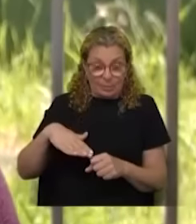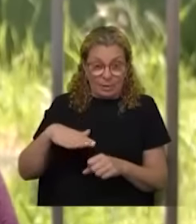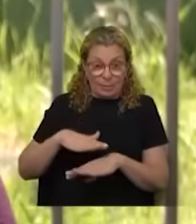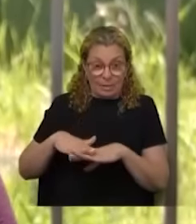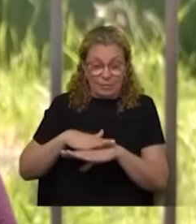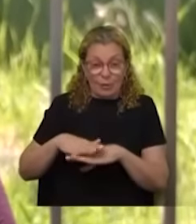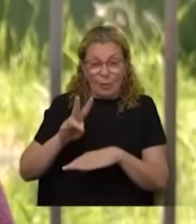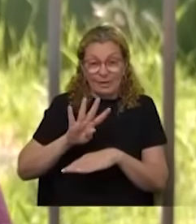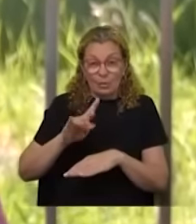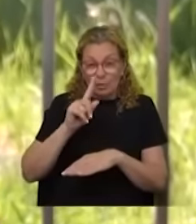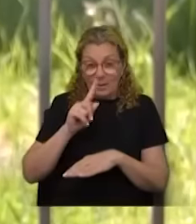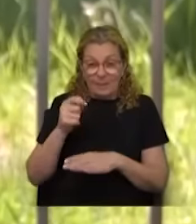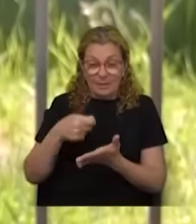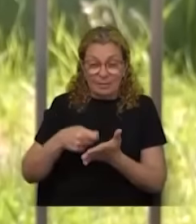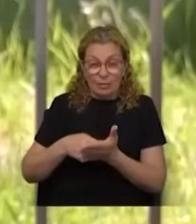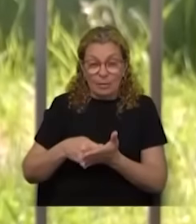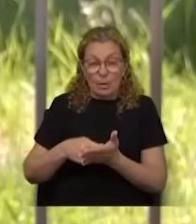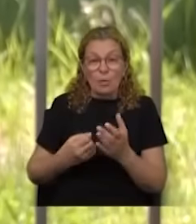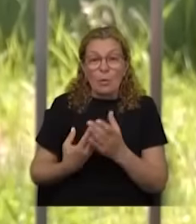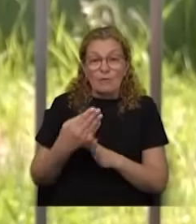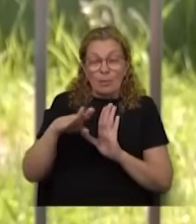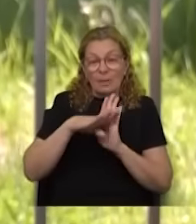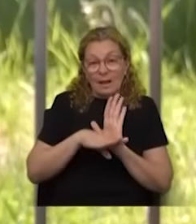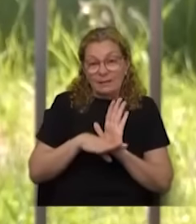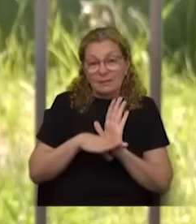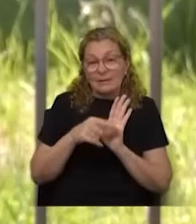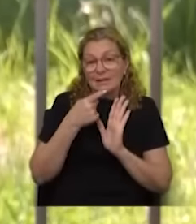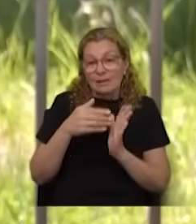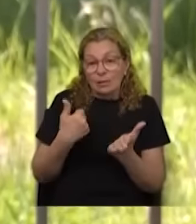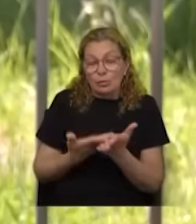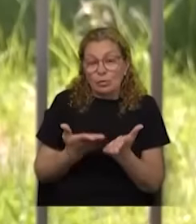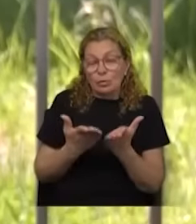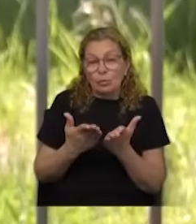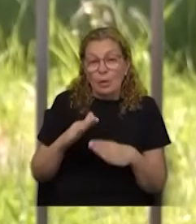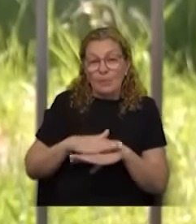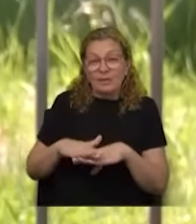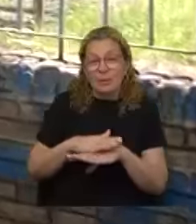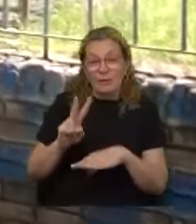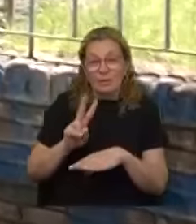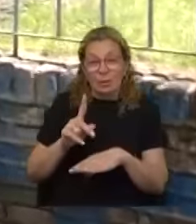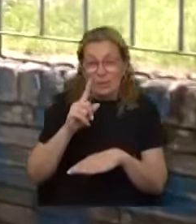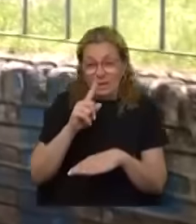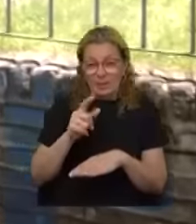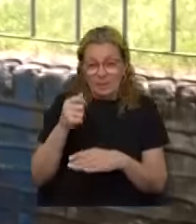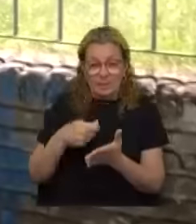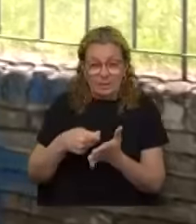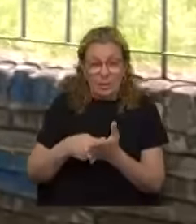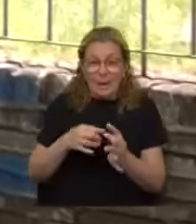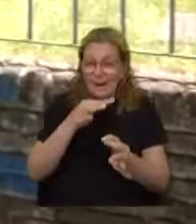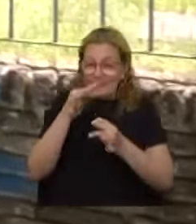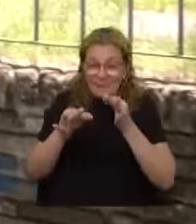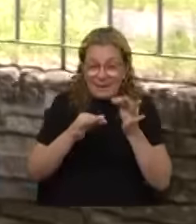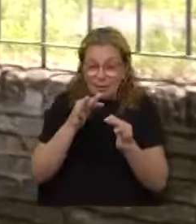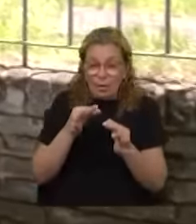ronda los 44,000 pes y con el nuevo plan no no tenemos un piso de 22,000 pes Brian explicó que no se